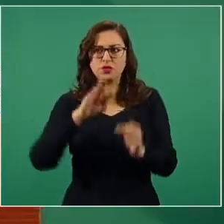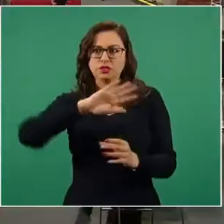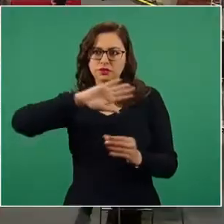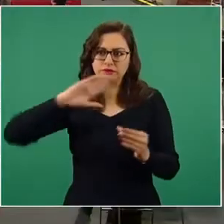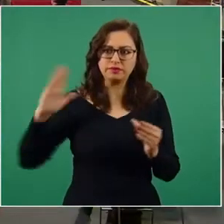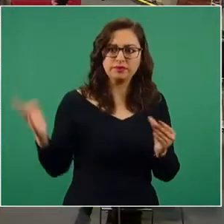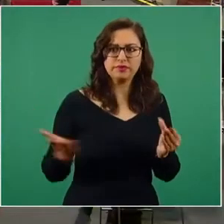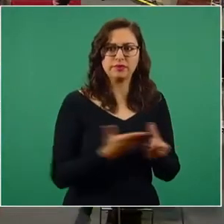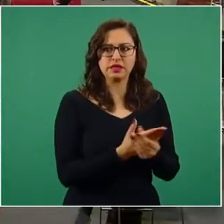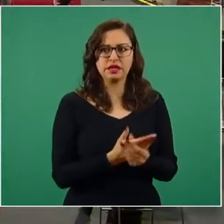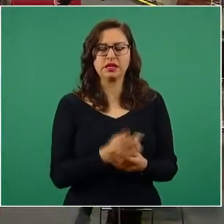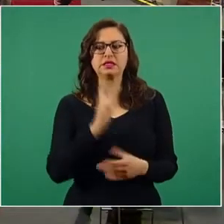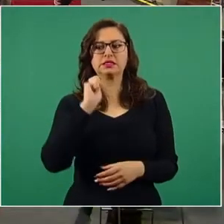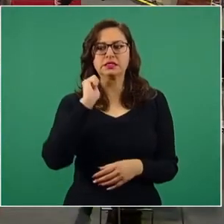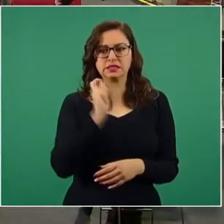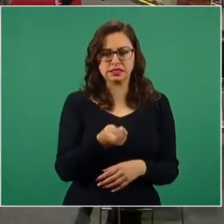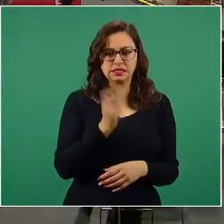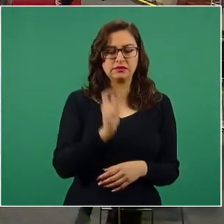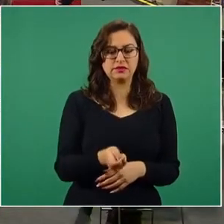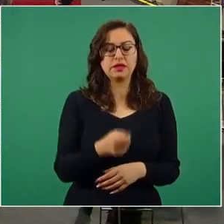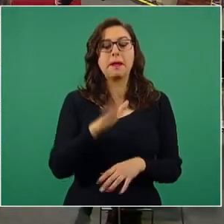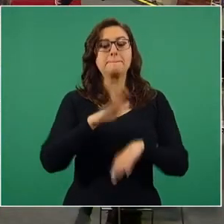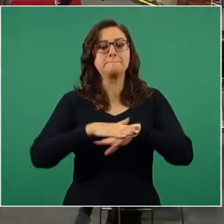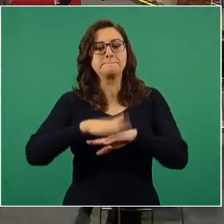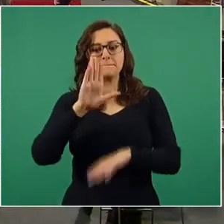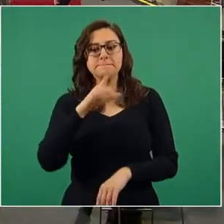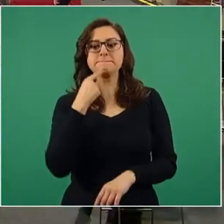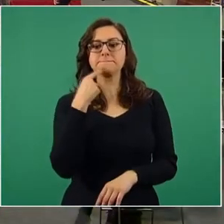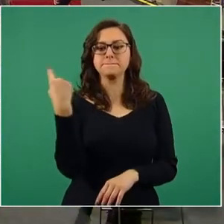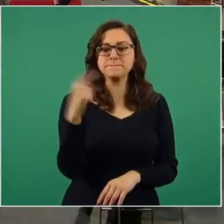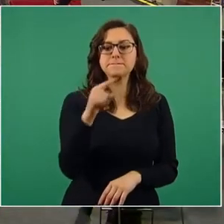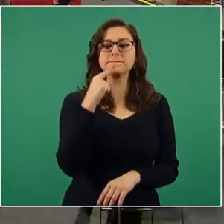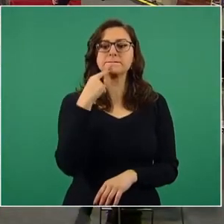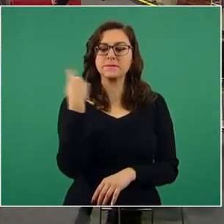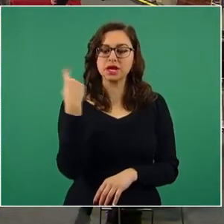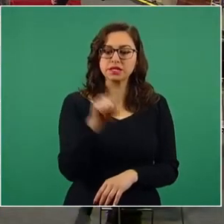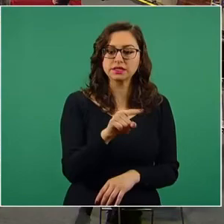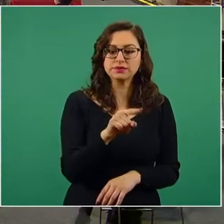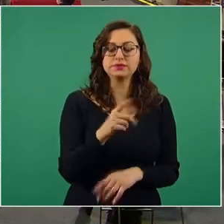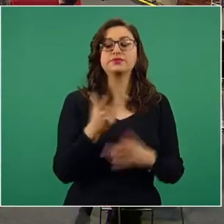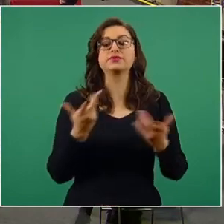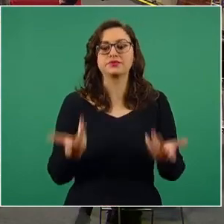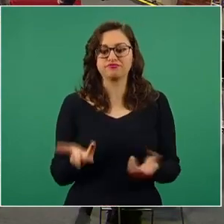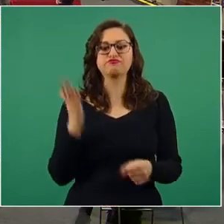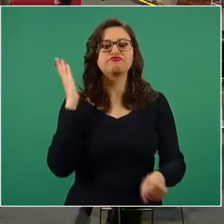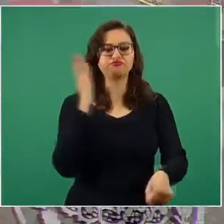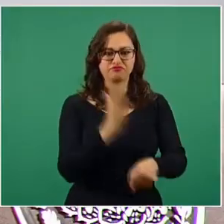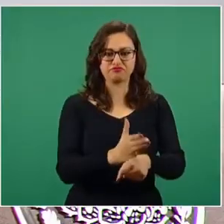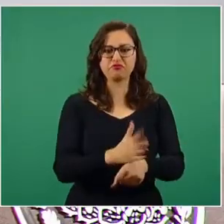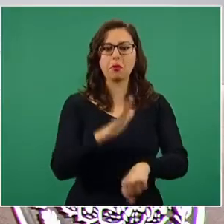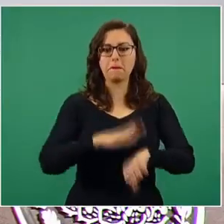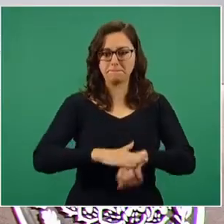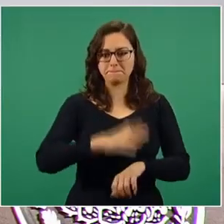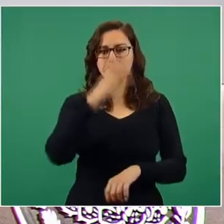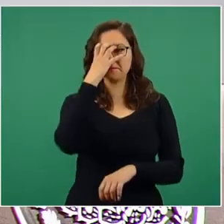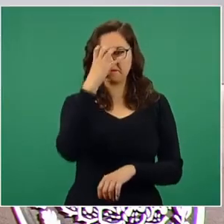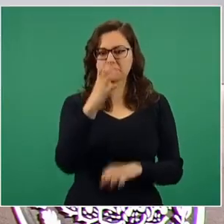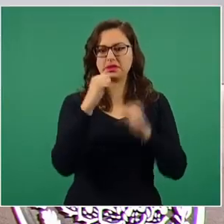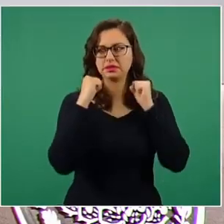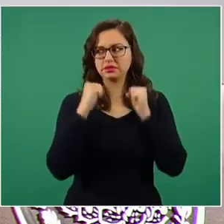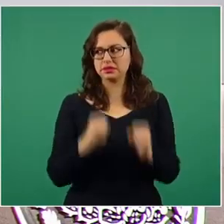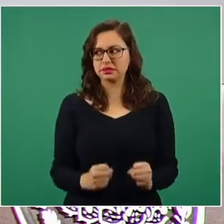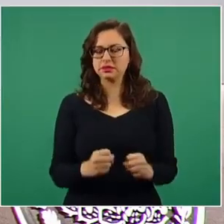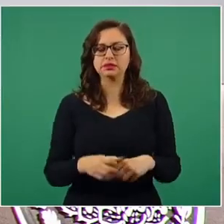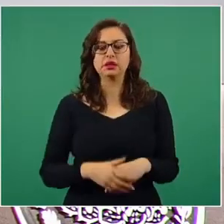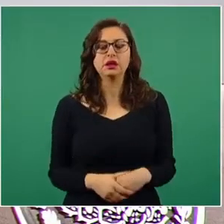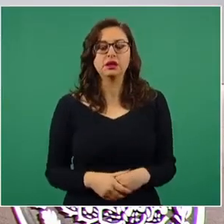que significa un aumento en las denuncias y, por supuesto, una menor impunidad. En delitos del fuero